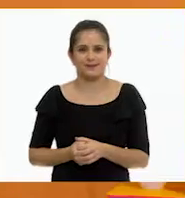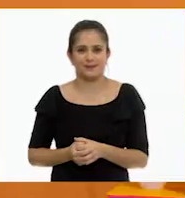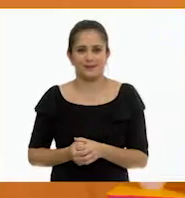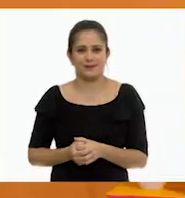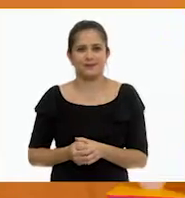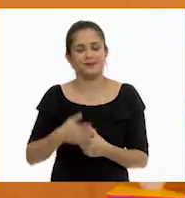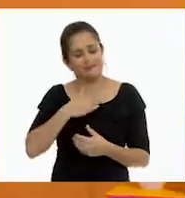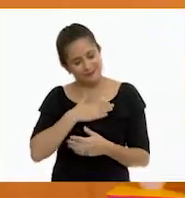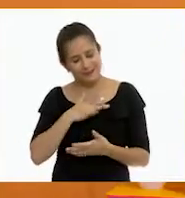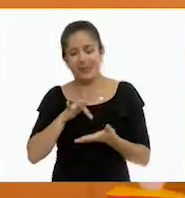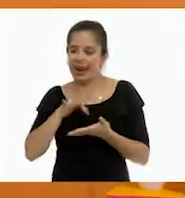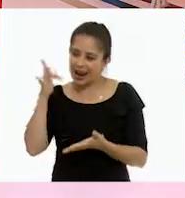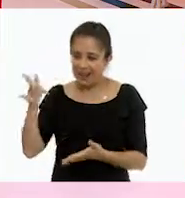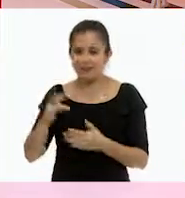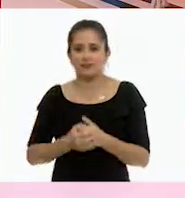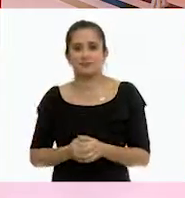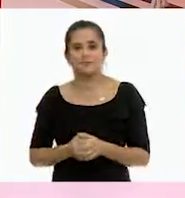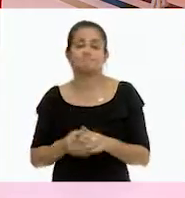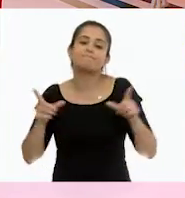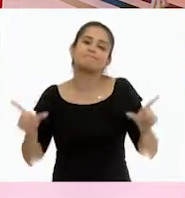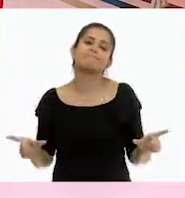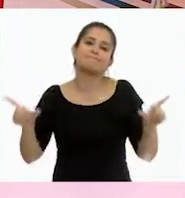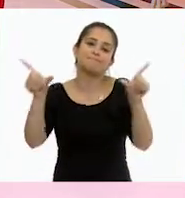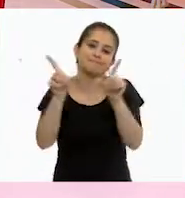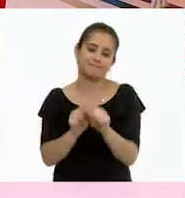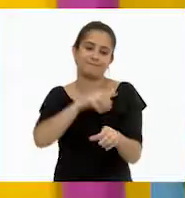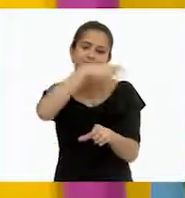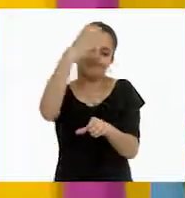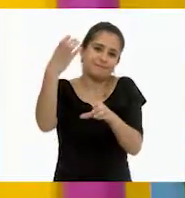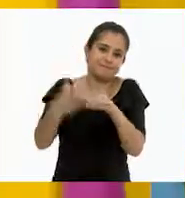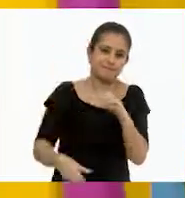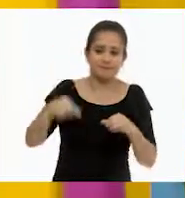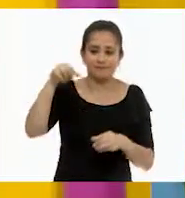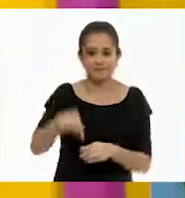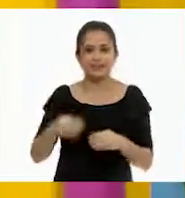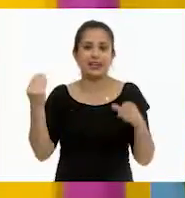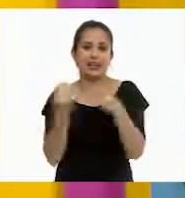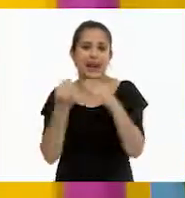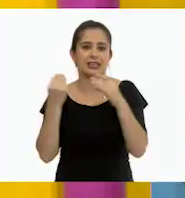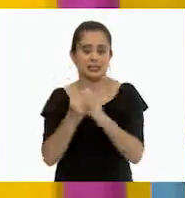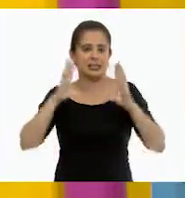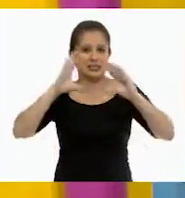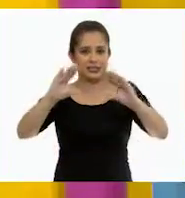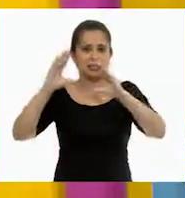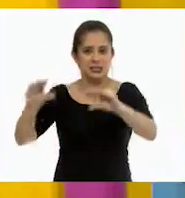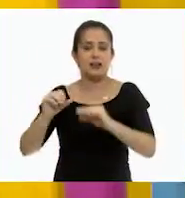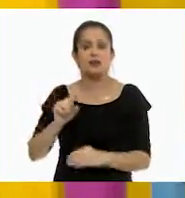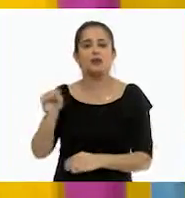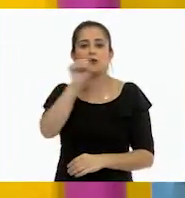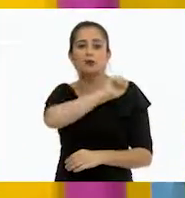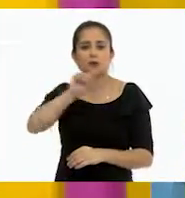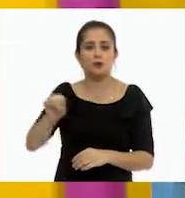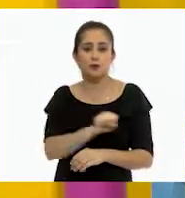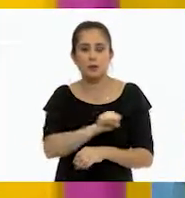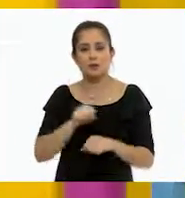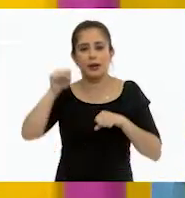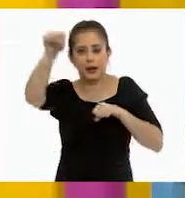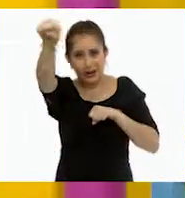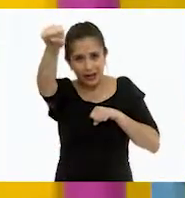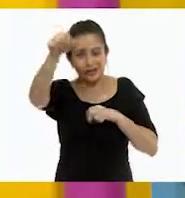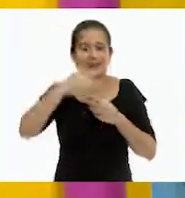Gracias a ti, Bri. Muchas gracias. Pues hemos terminado con la clase Mis Superhéroes. Espero que lo hayan disfrutado tanto como